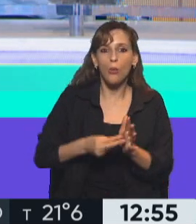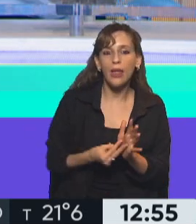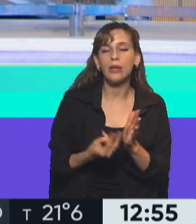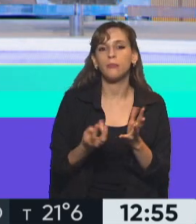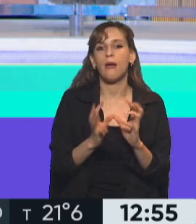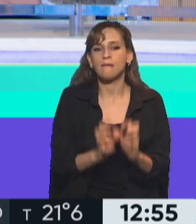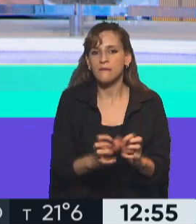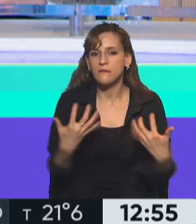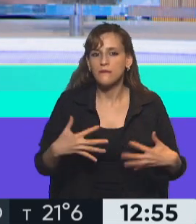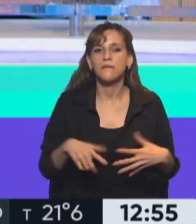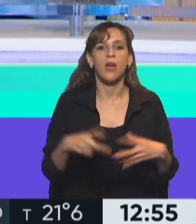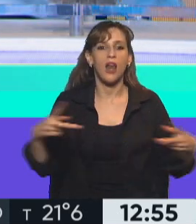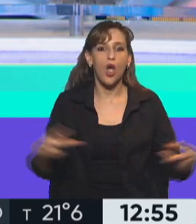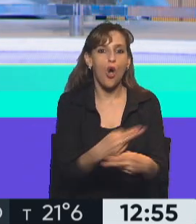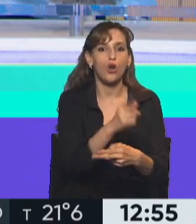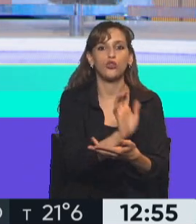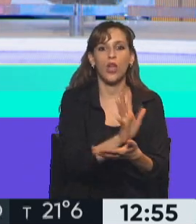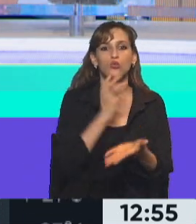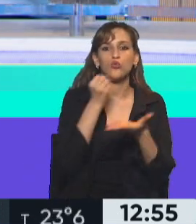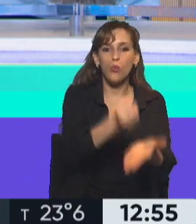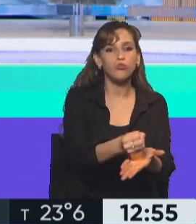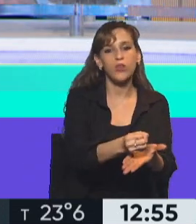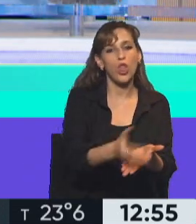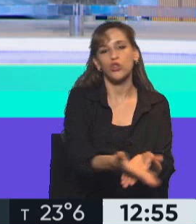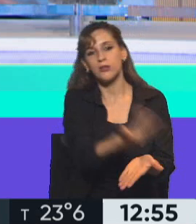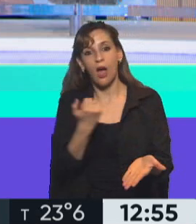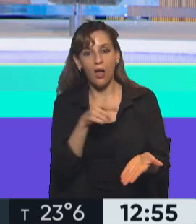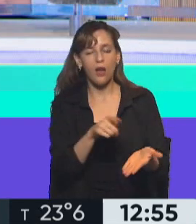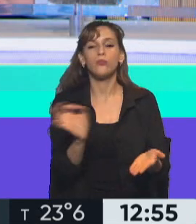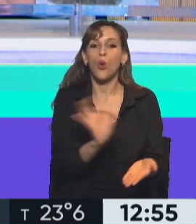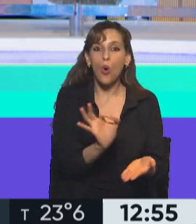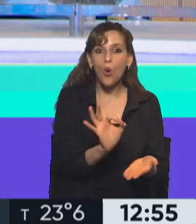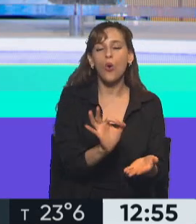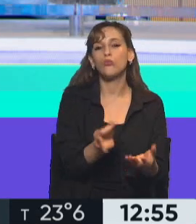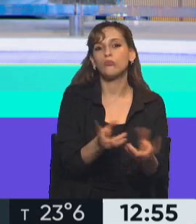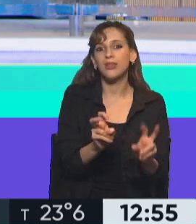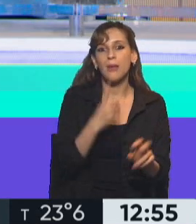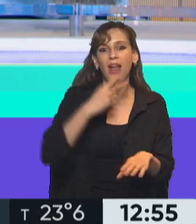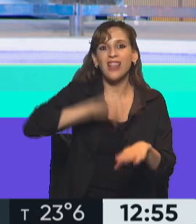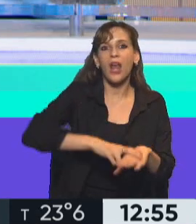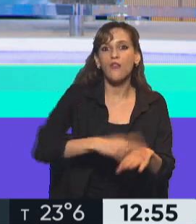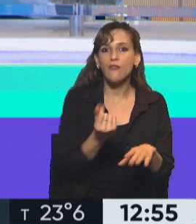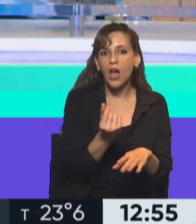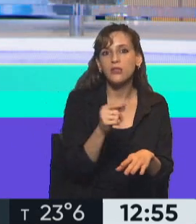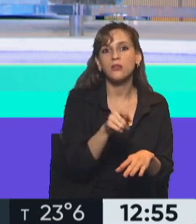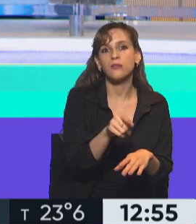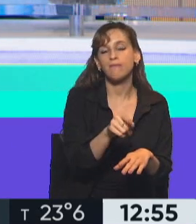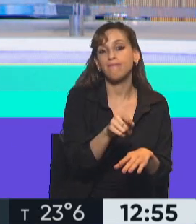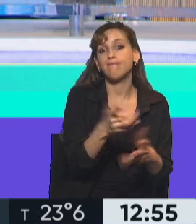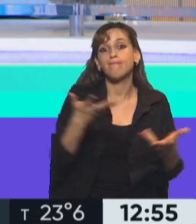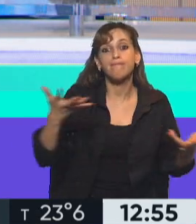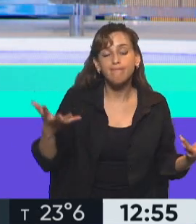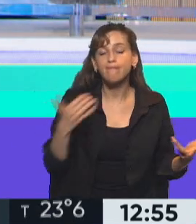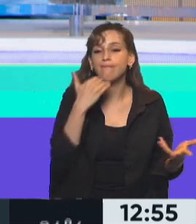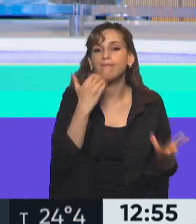Un recorte importante con el tema de subsidios sobre todo, o cómo podía pegar la cuestión de tarifas, queda en el interrogante de cómo va a